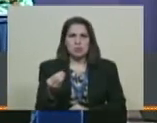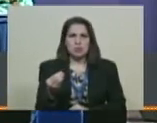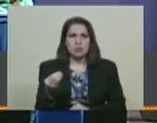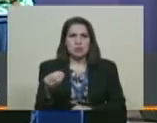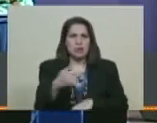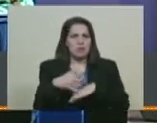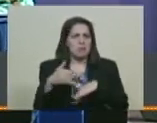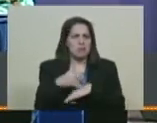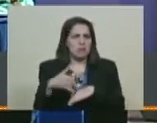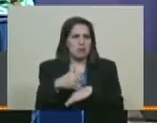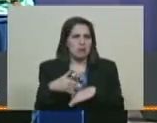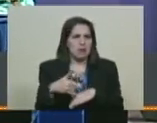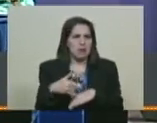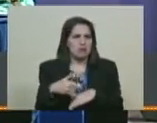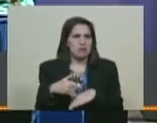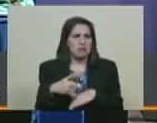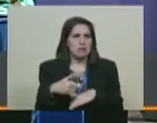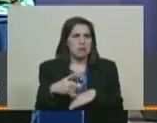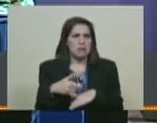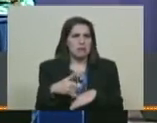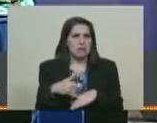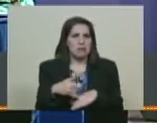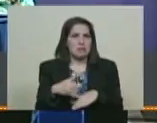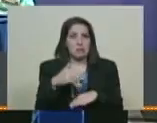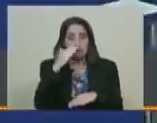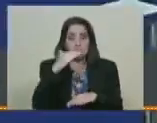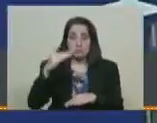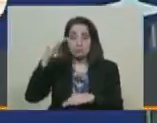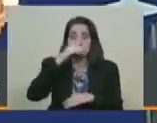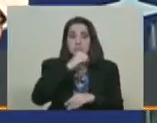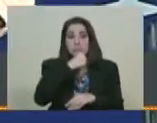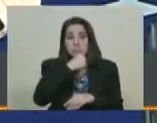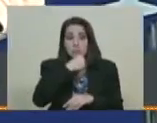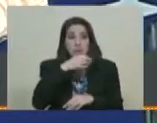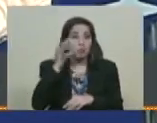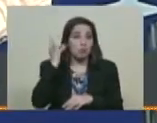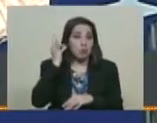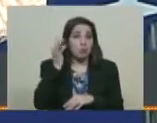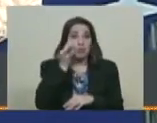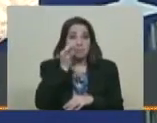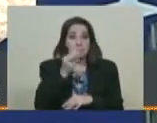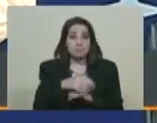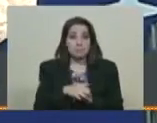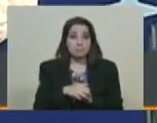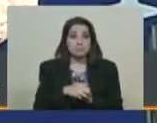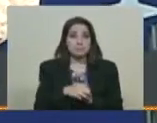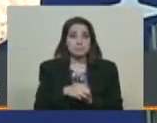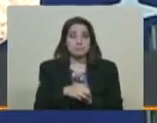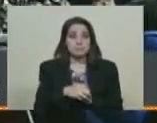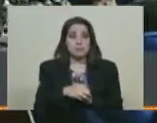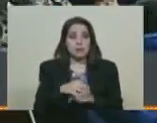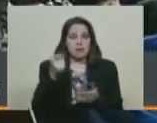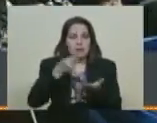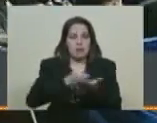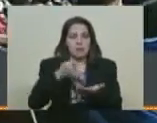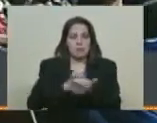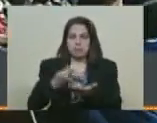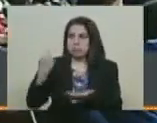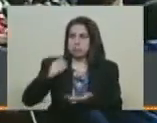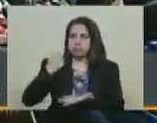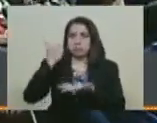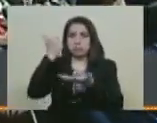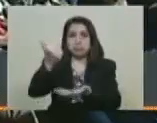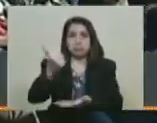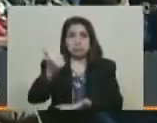sexodiversidad, de las adultas y adultos mayores, pensionados y pensionadas, de